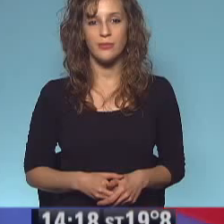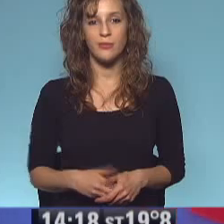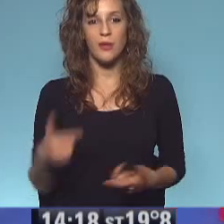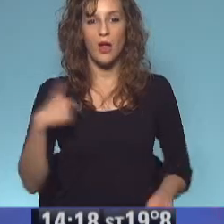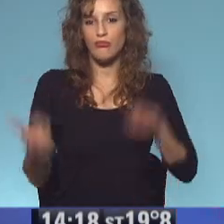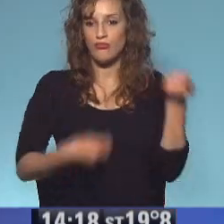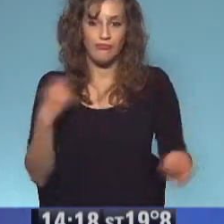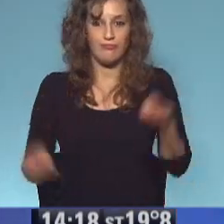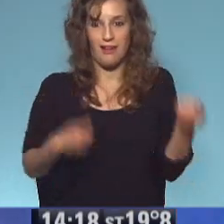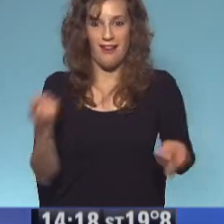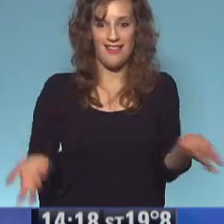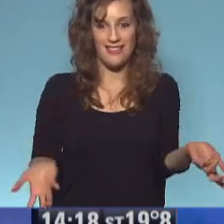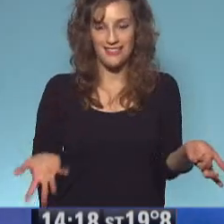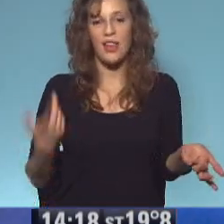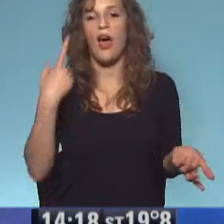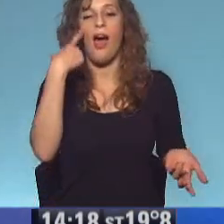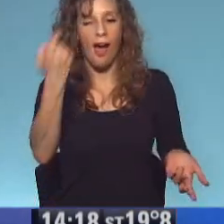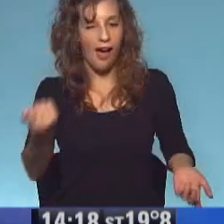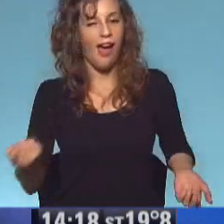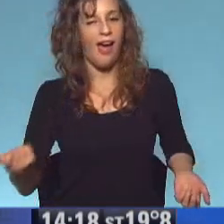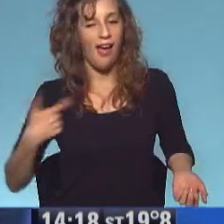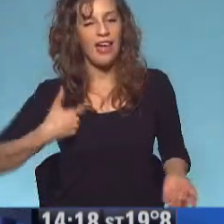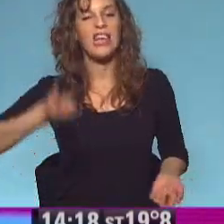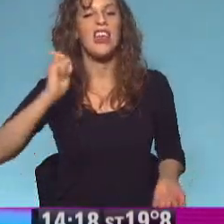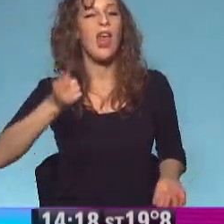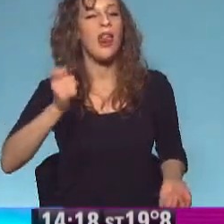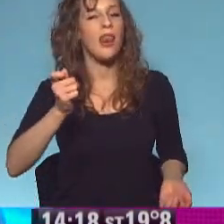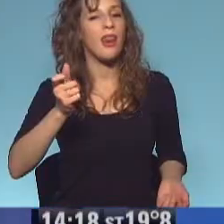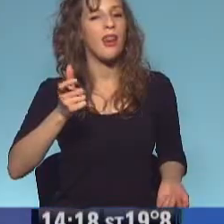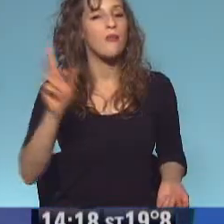Sí. Bueno, ¿ya se dieron cuenta a quién se parece Genoveva?